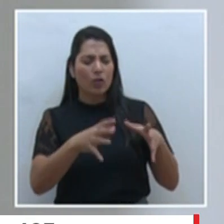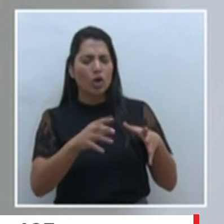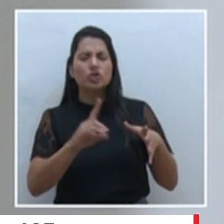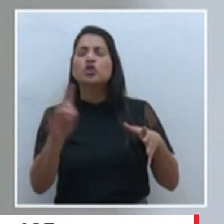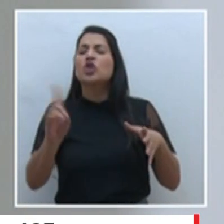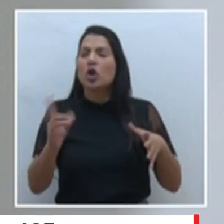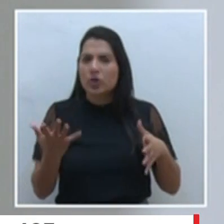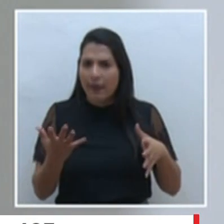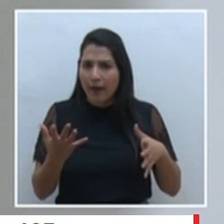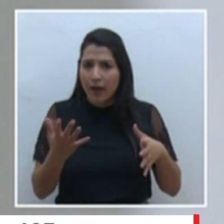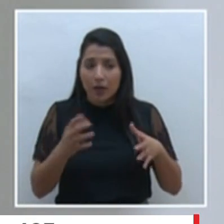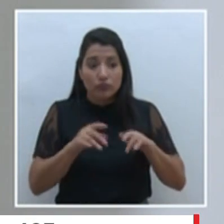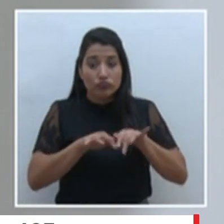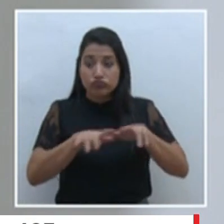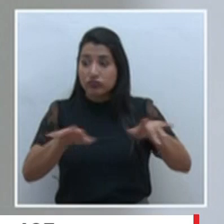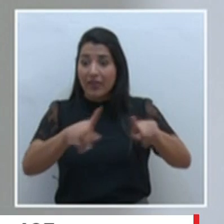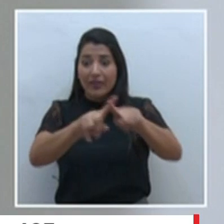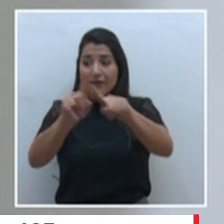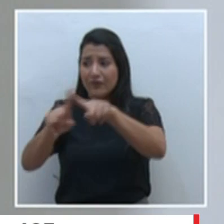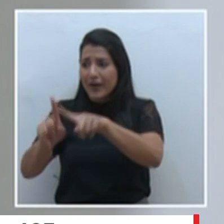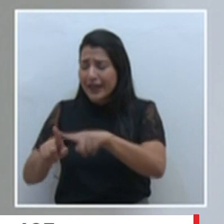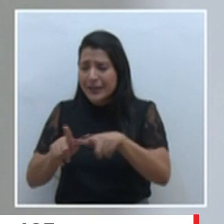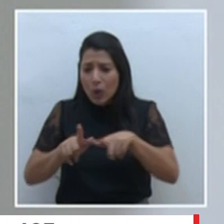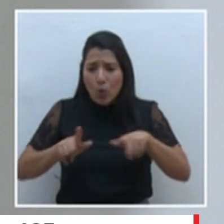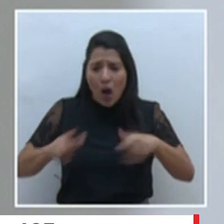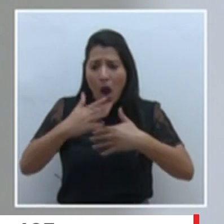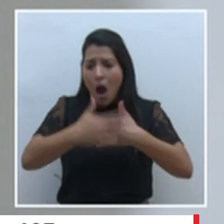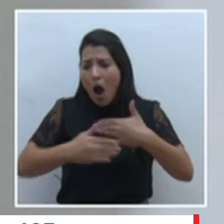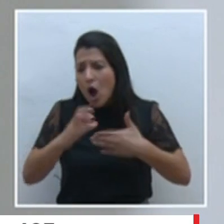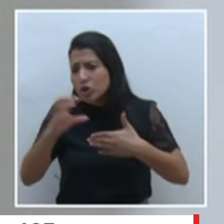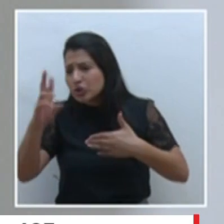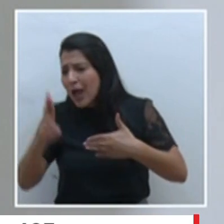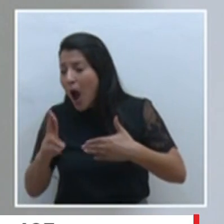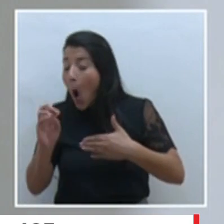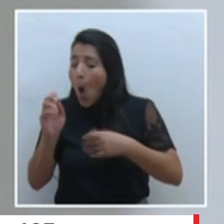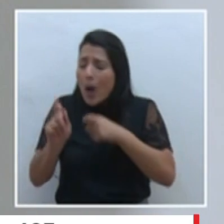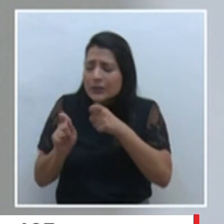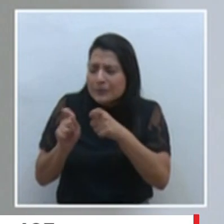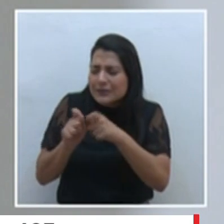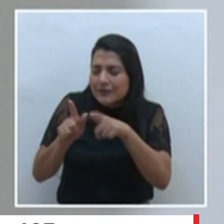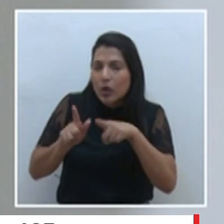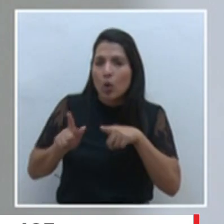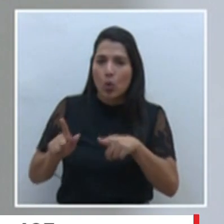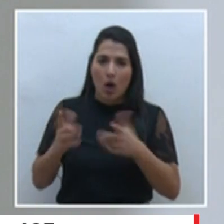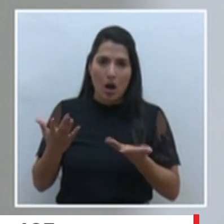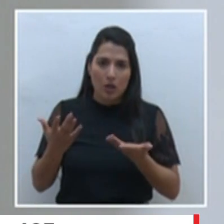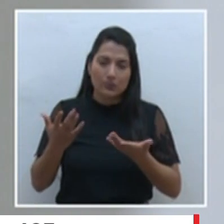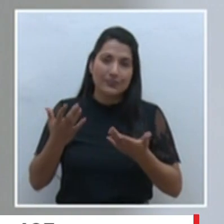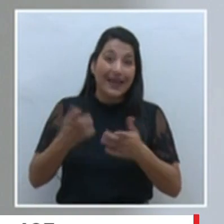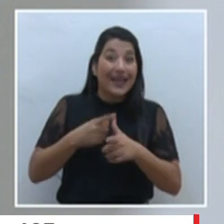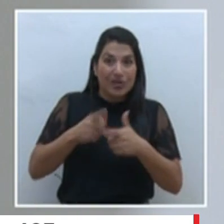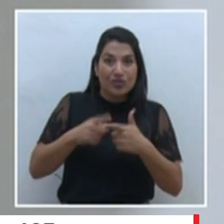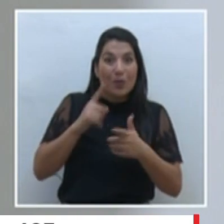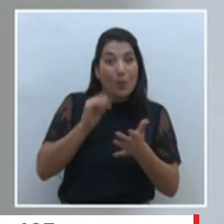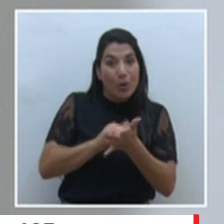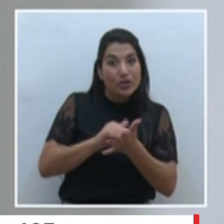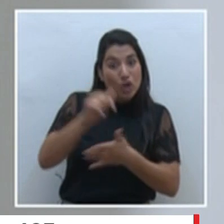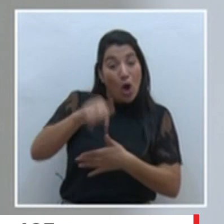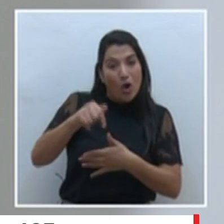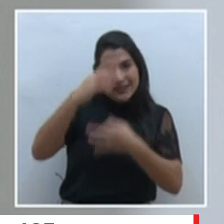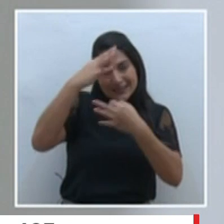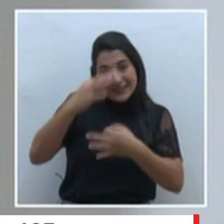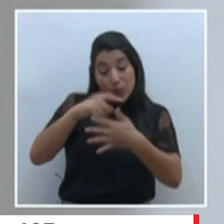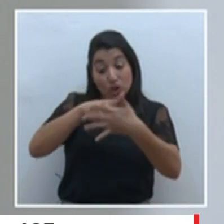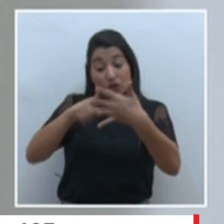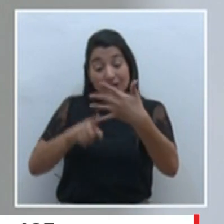hemos tomado esa decisión de elevar el nivel de alerta a naranja en los distritos específicos que ya mencionó don Alex. ¿Para qué? Justamente